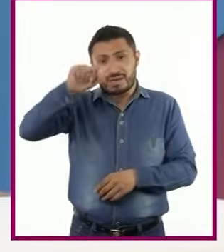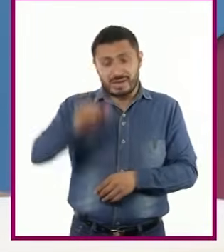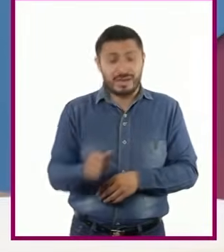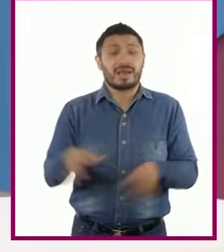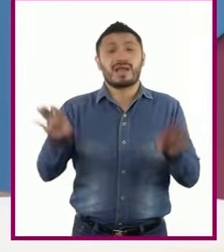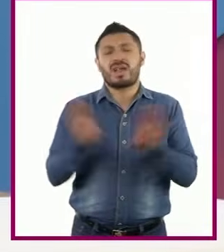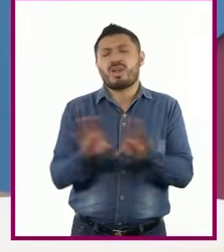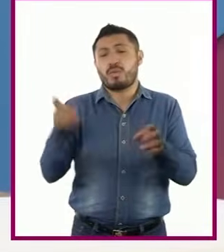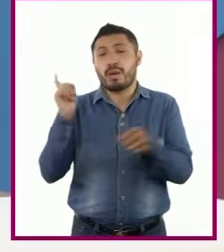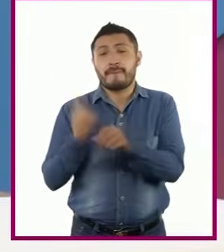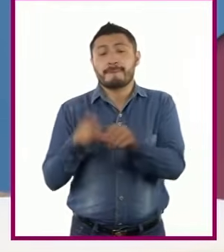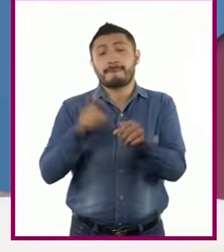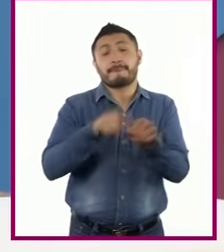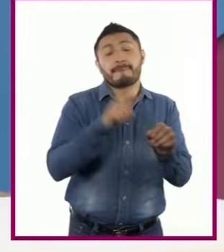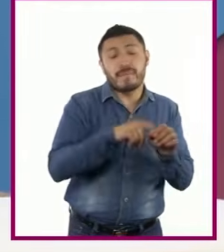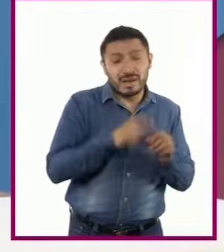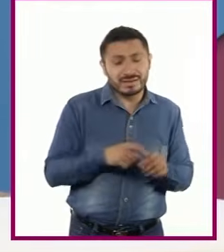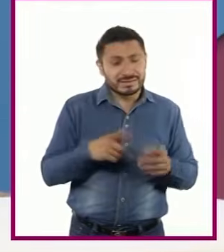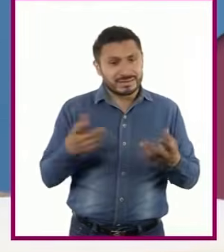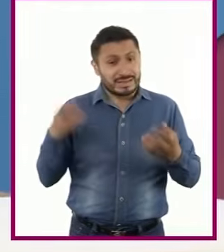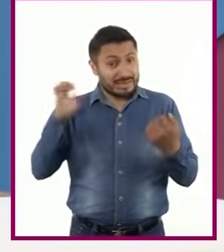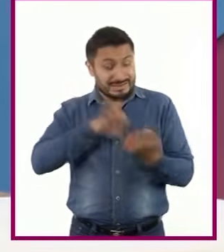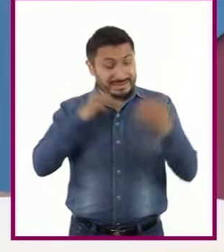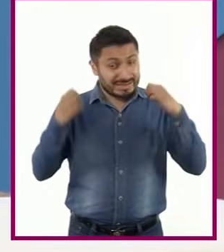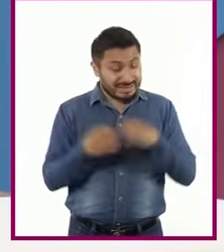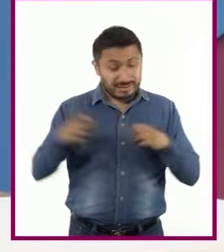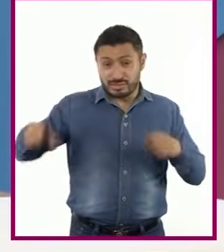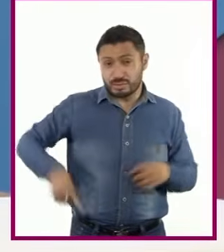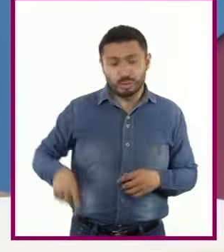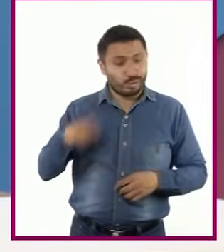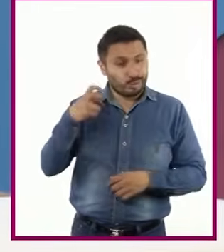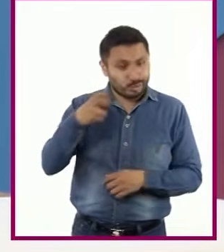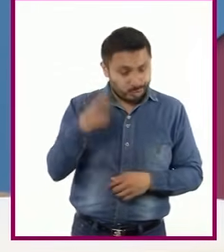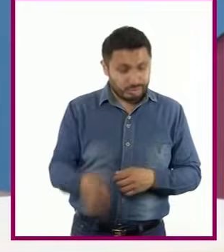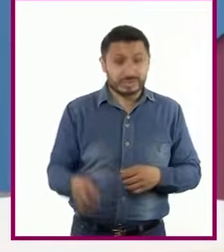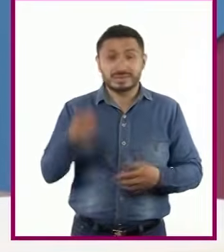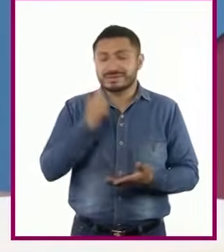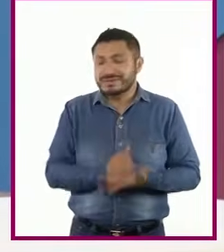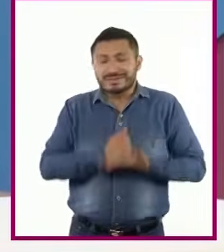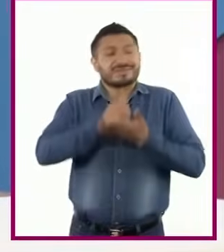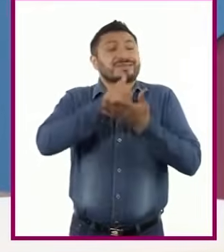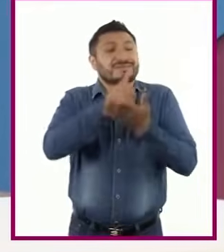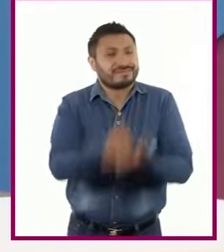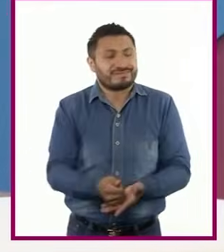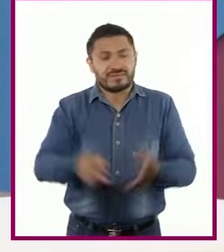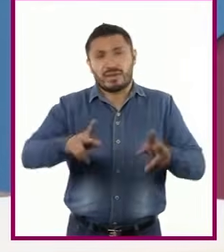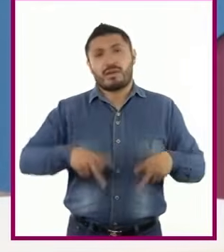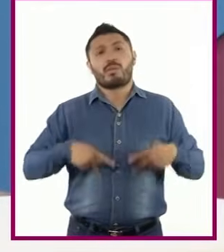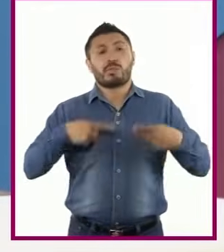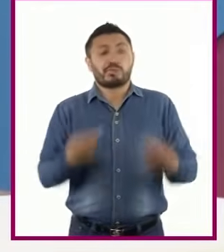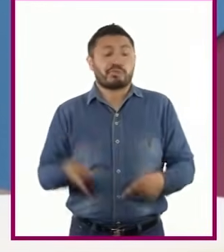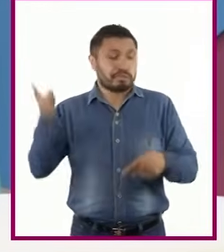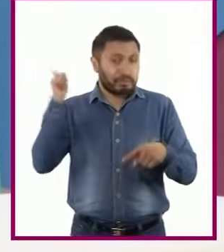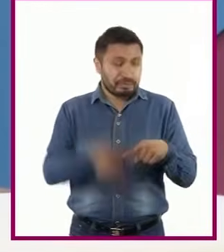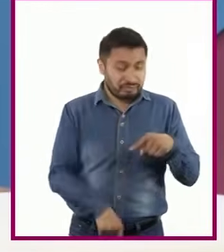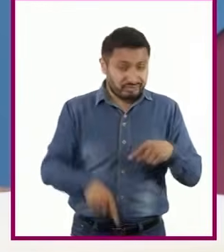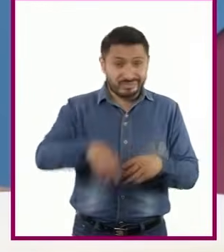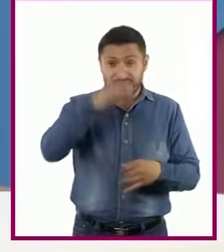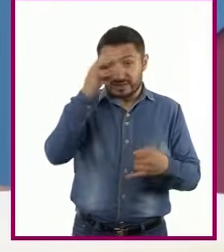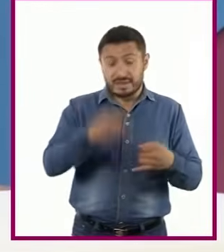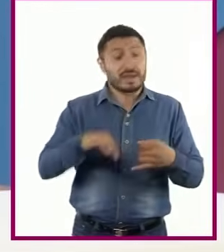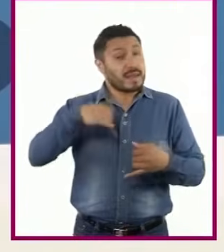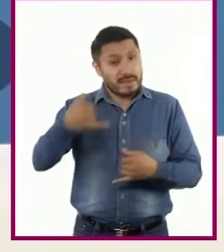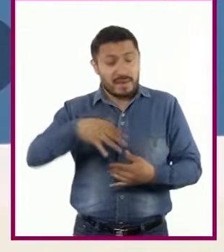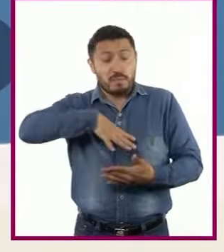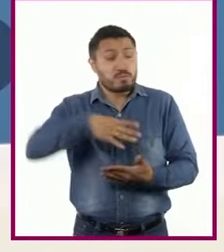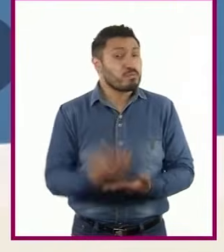Forjó alianzas con los enemigos del imperio, quienes le ayudaron a debilitarlo y finalmente a